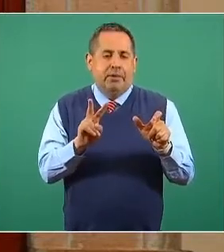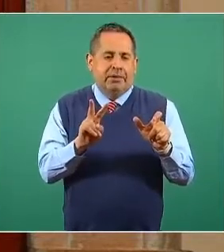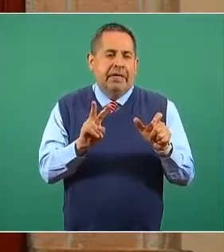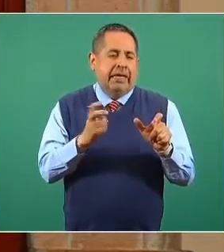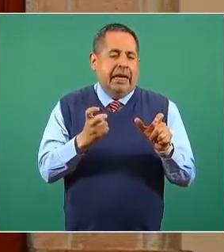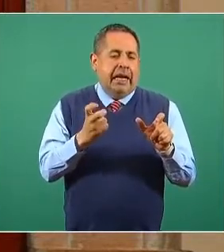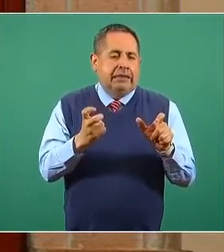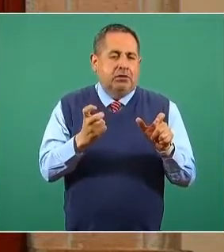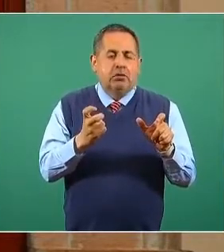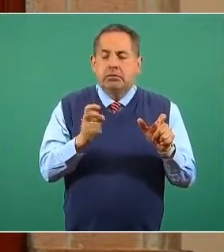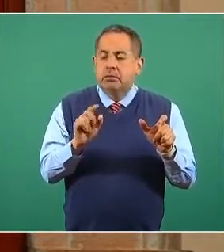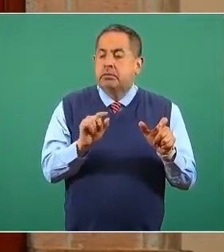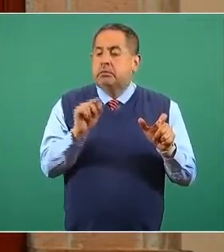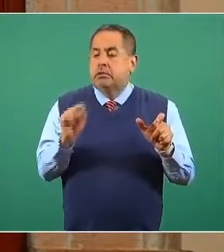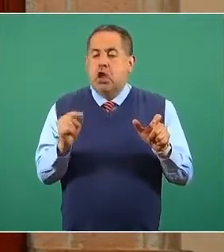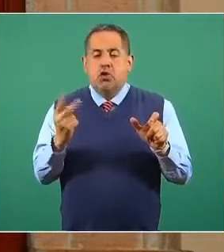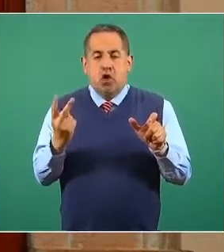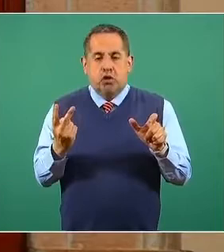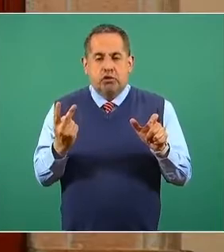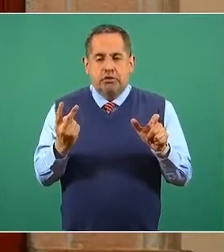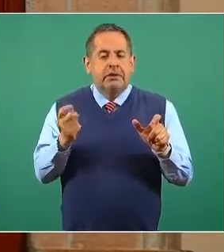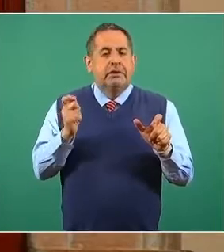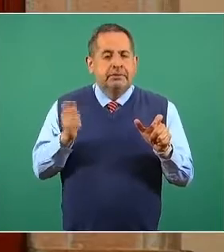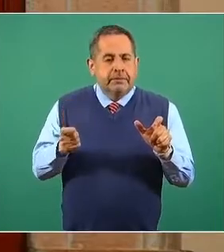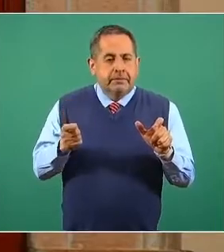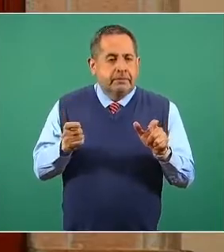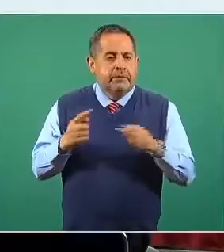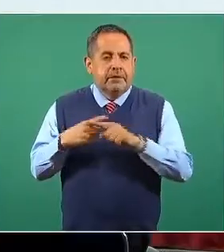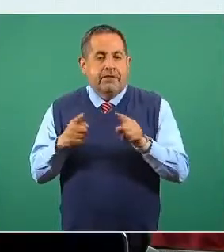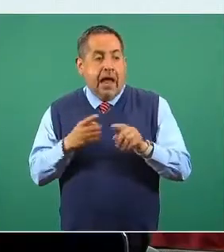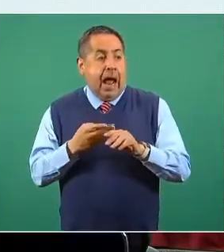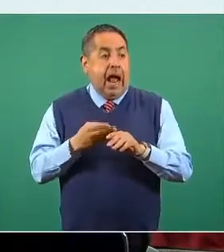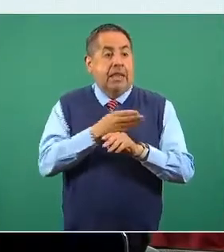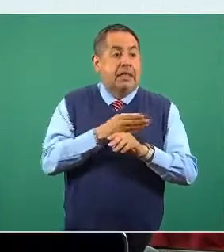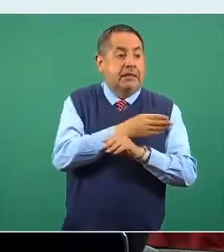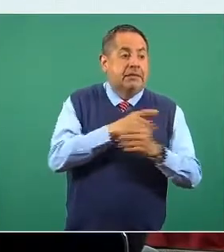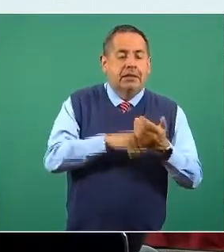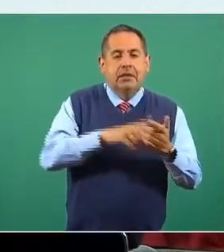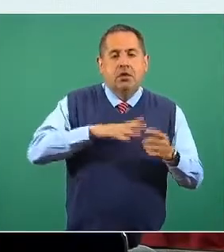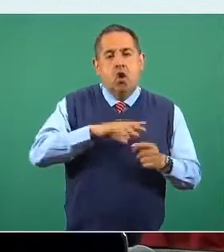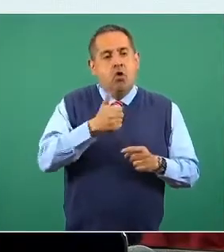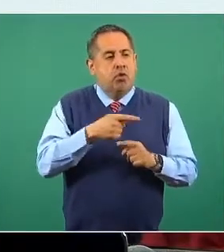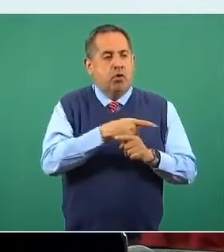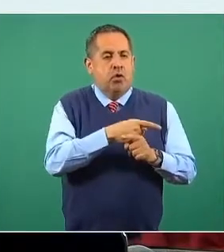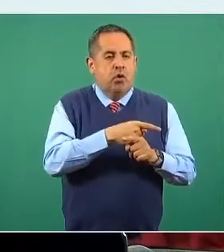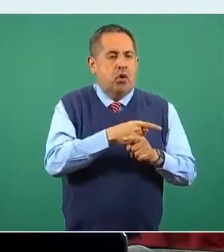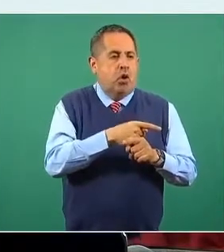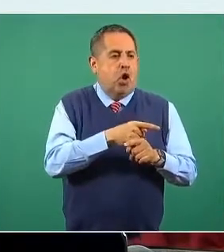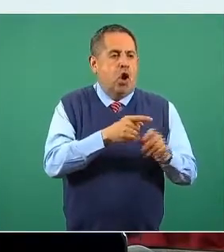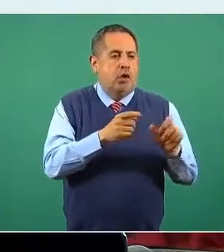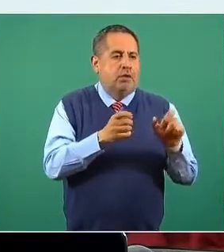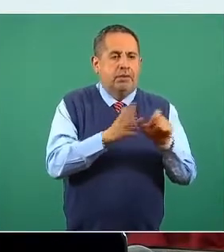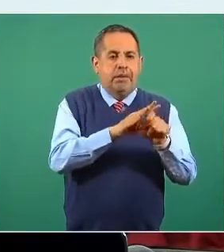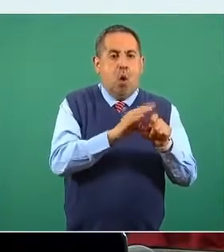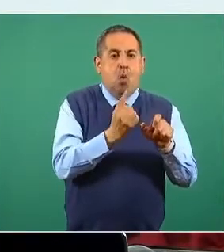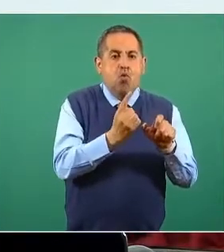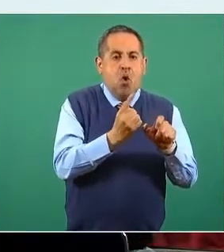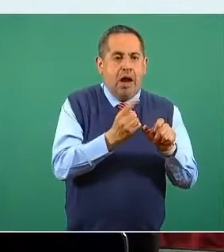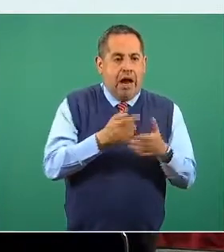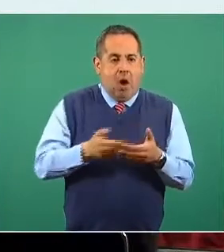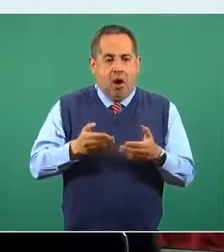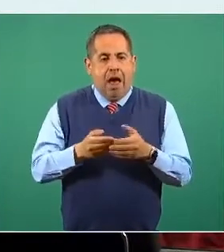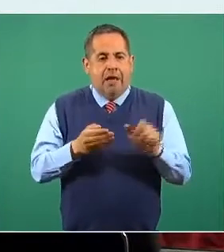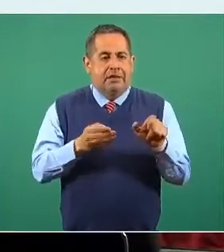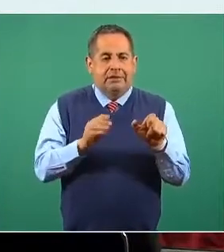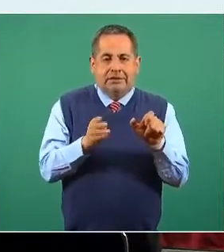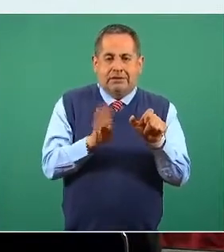los coronavirus, y el 2 precisamente para diferenciarlo en relación a previos variantes o virus